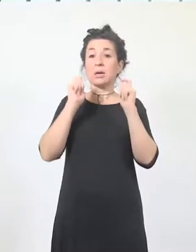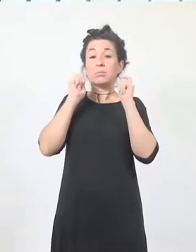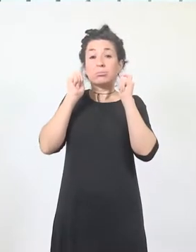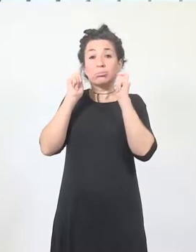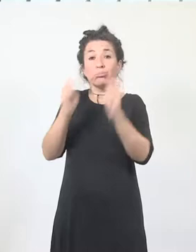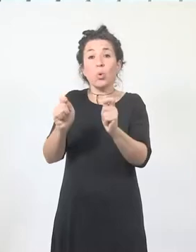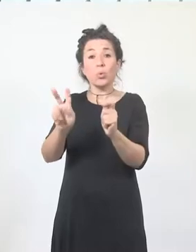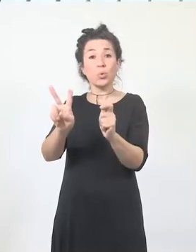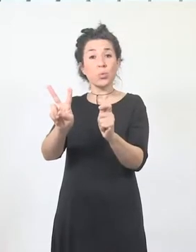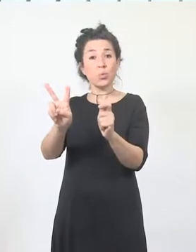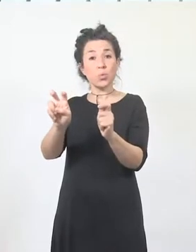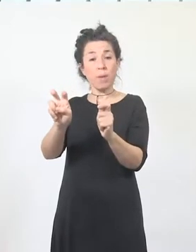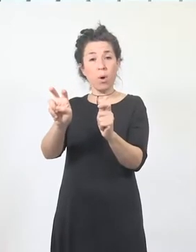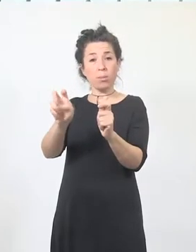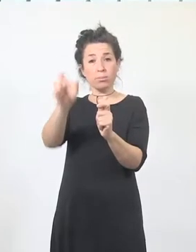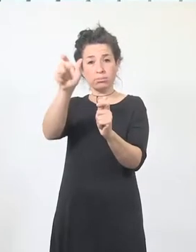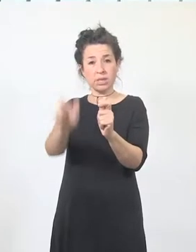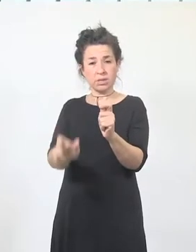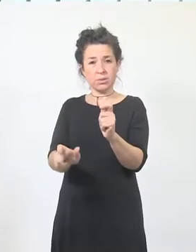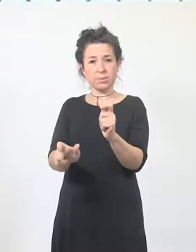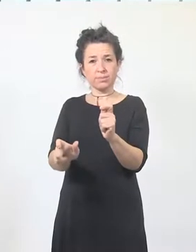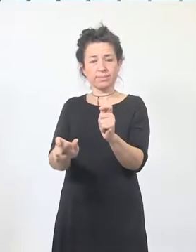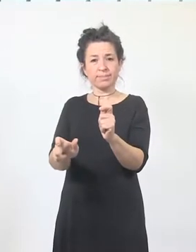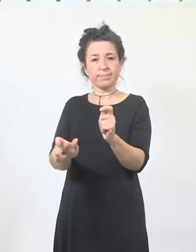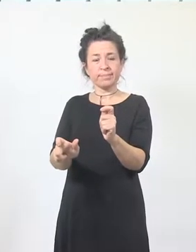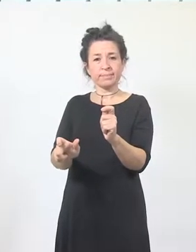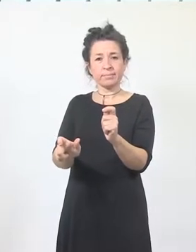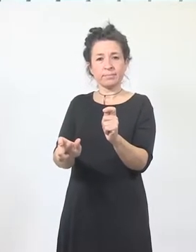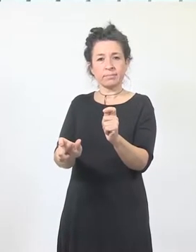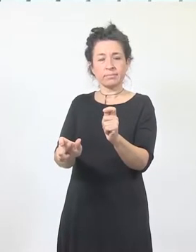nombró el nuevo,